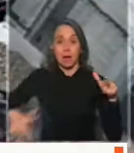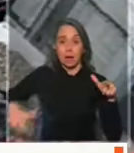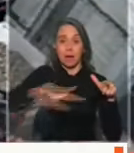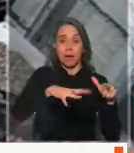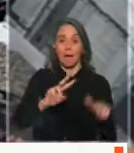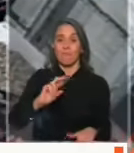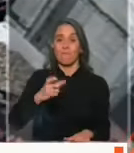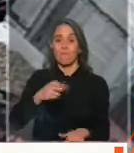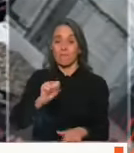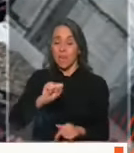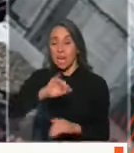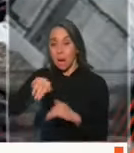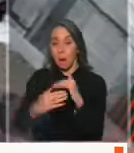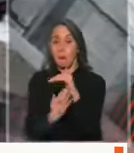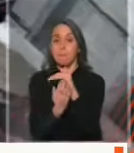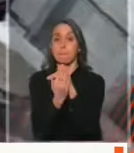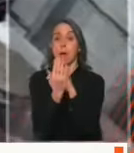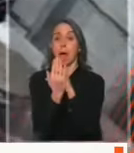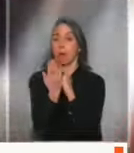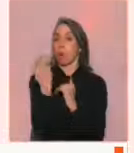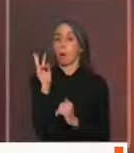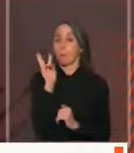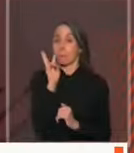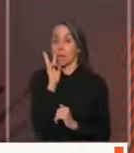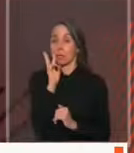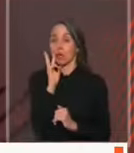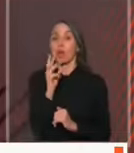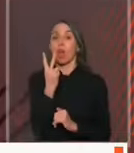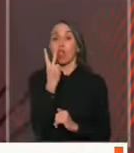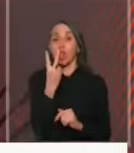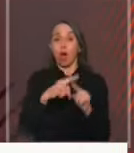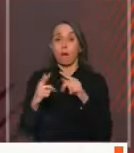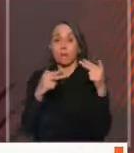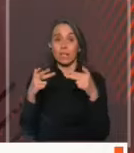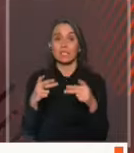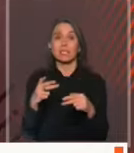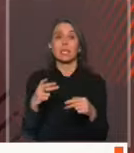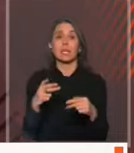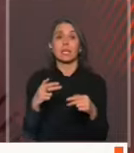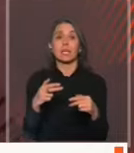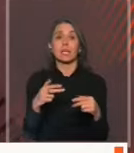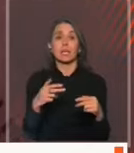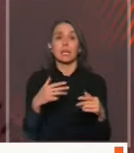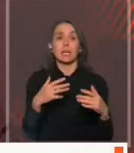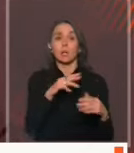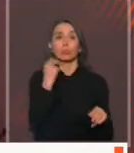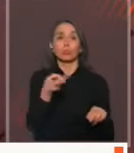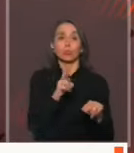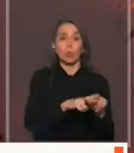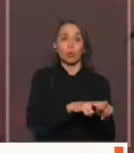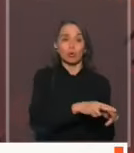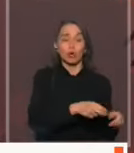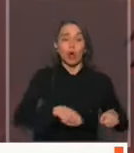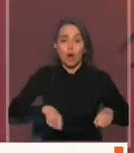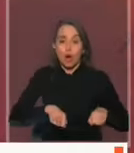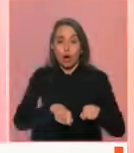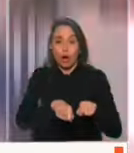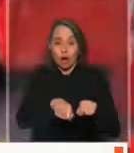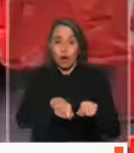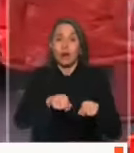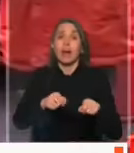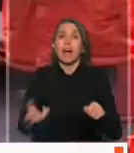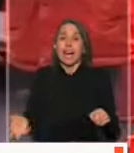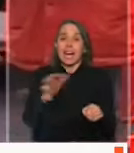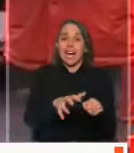Vega Central la madrugada de este miércoles, sino dos. Esa imagen de un cuerpo siendo retirado en yeguas de carga desde este barrio.